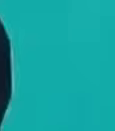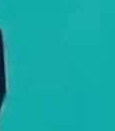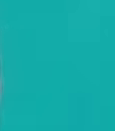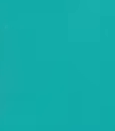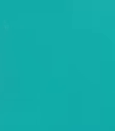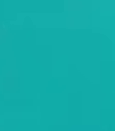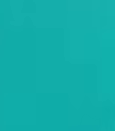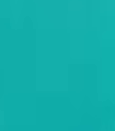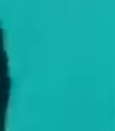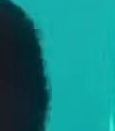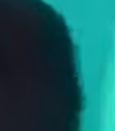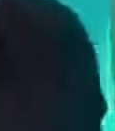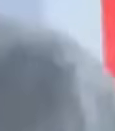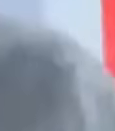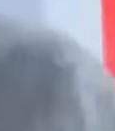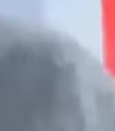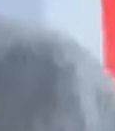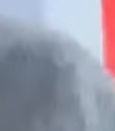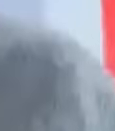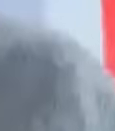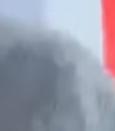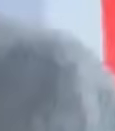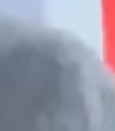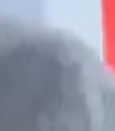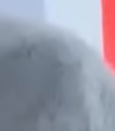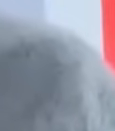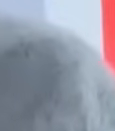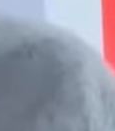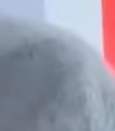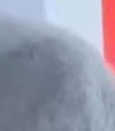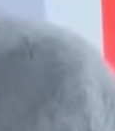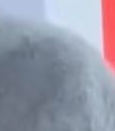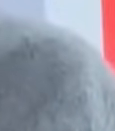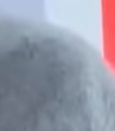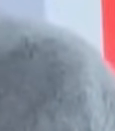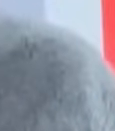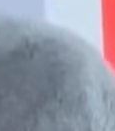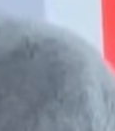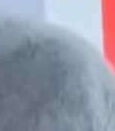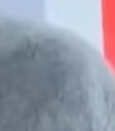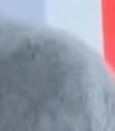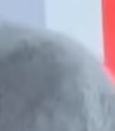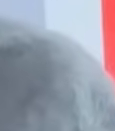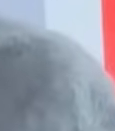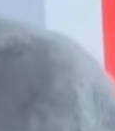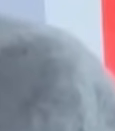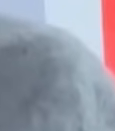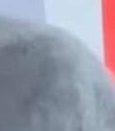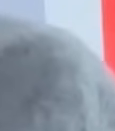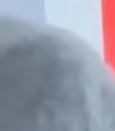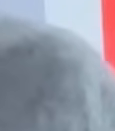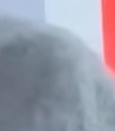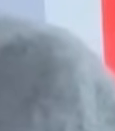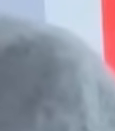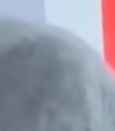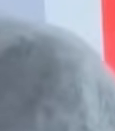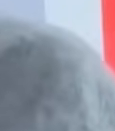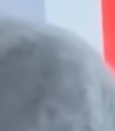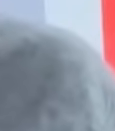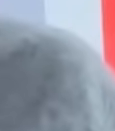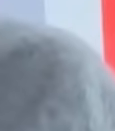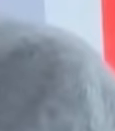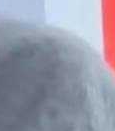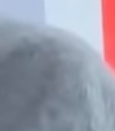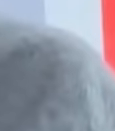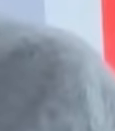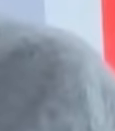metiste, entraste sí, como sí, casi diputado. 5, sí. Sos diputado nacional, electo. Electo, falta que juremos. ¿Es la primera vez? Nacional sí,